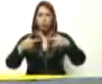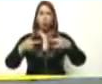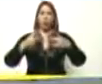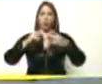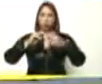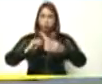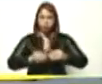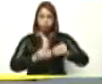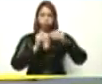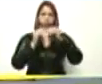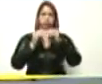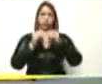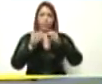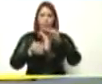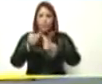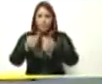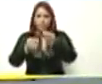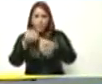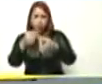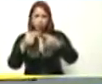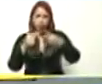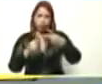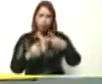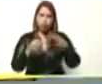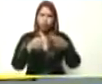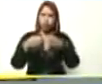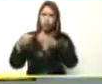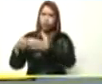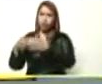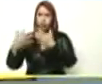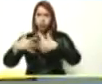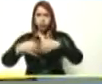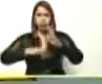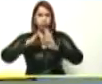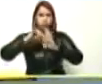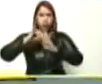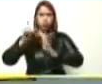stock, de piezas, partes, repuestos, equipo, bombas,